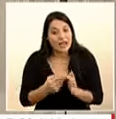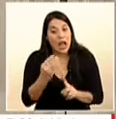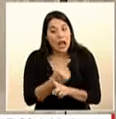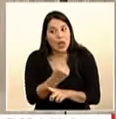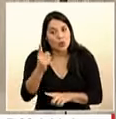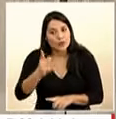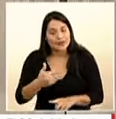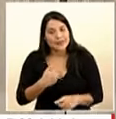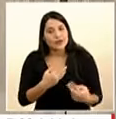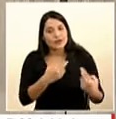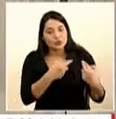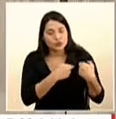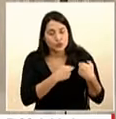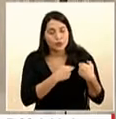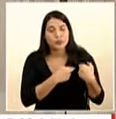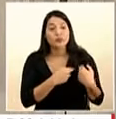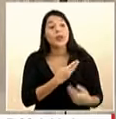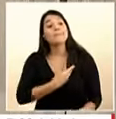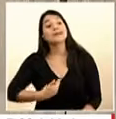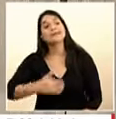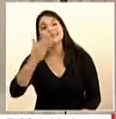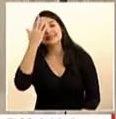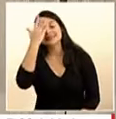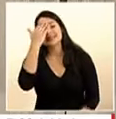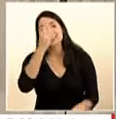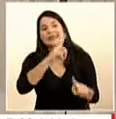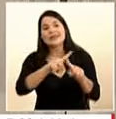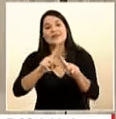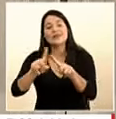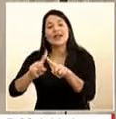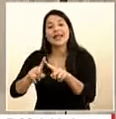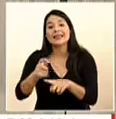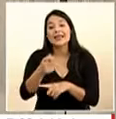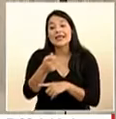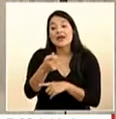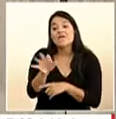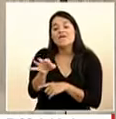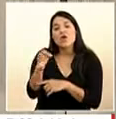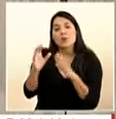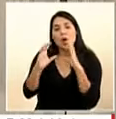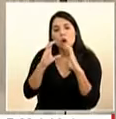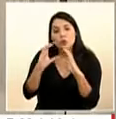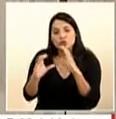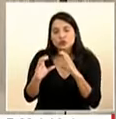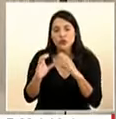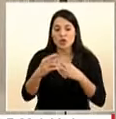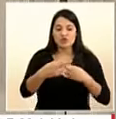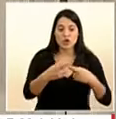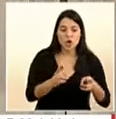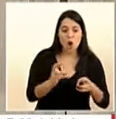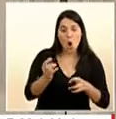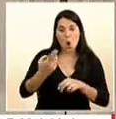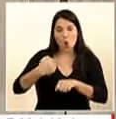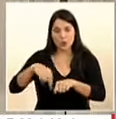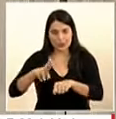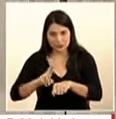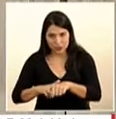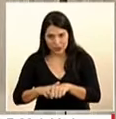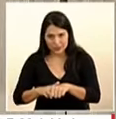presidente tenemos una preocupación de los medios de comunicación tanto regionales como nacionales si estas restricciones